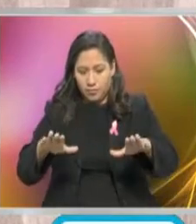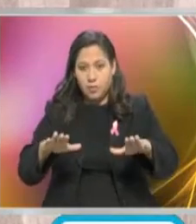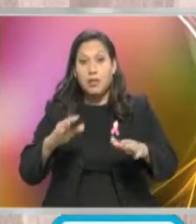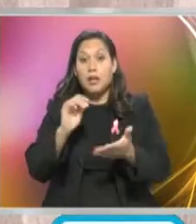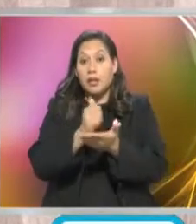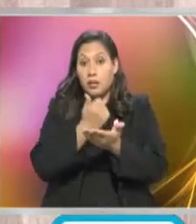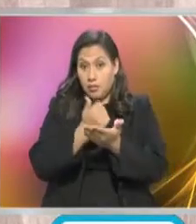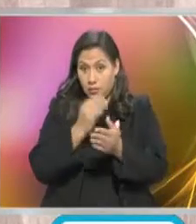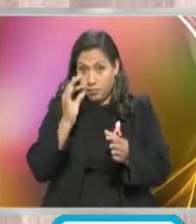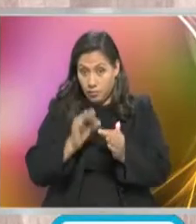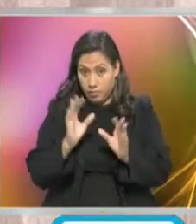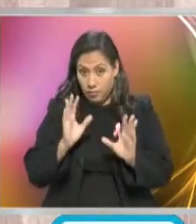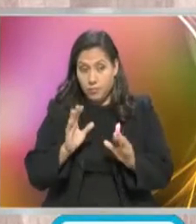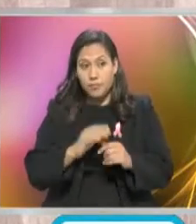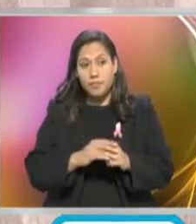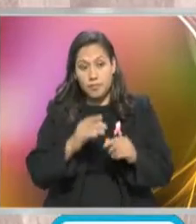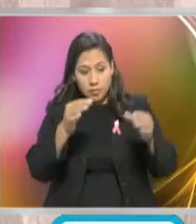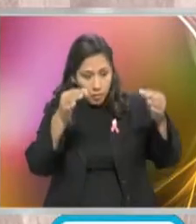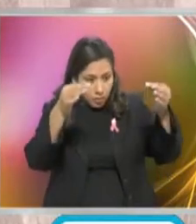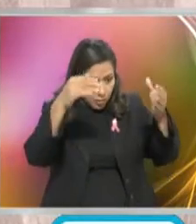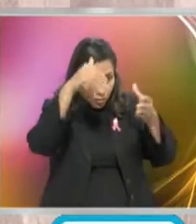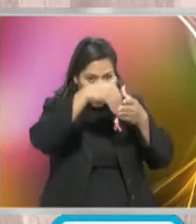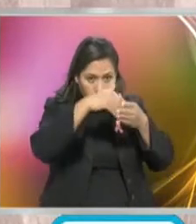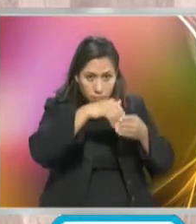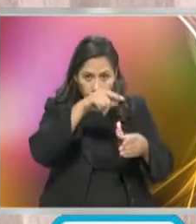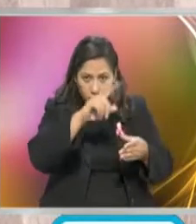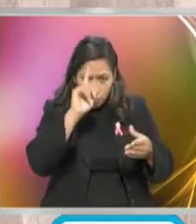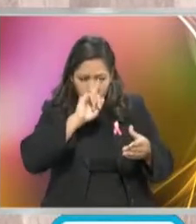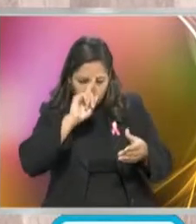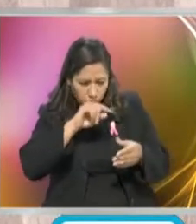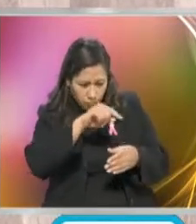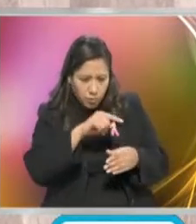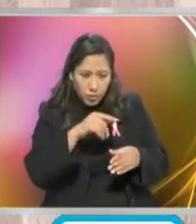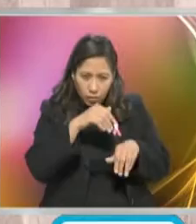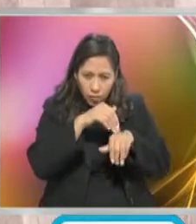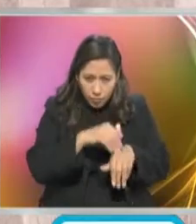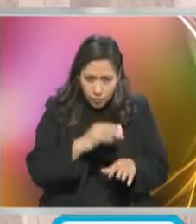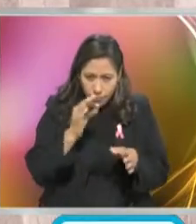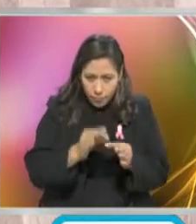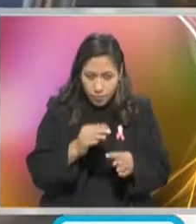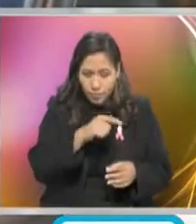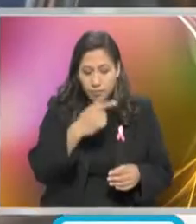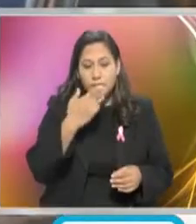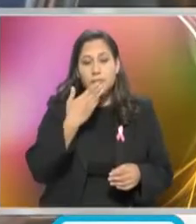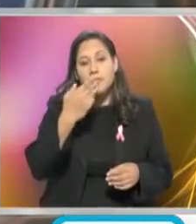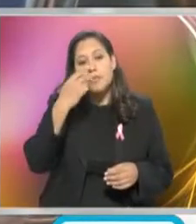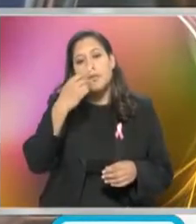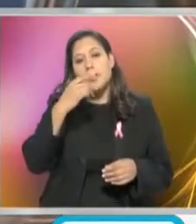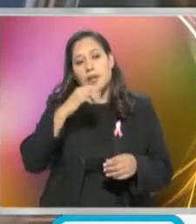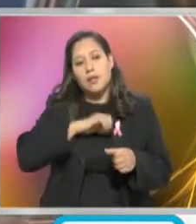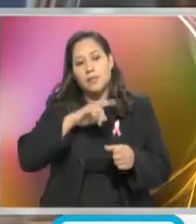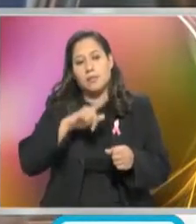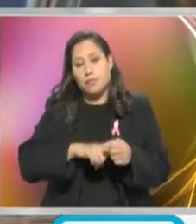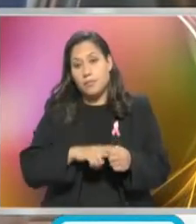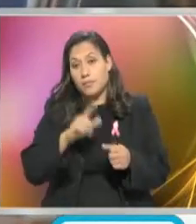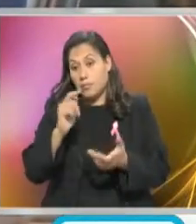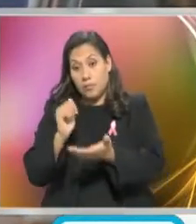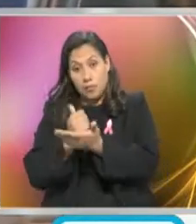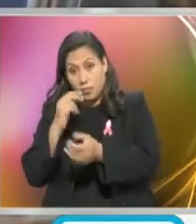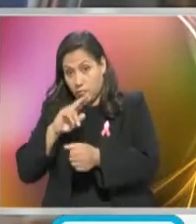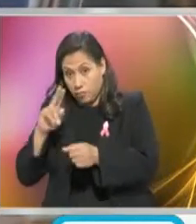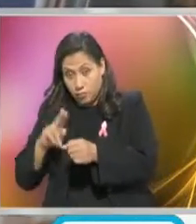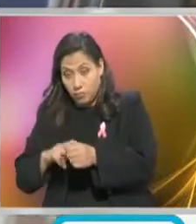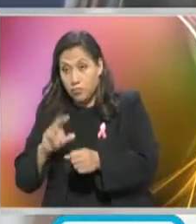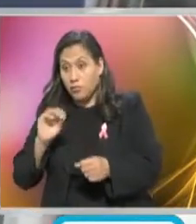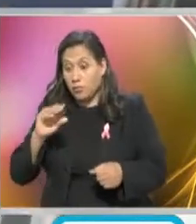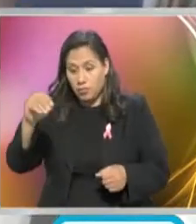arroz ya lo tenemos, sigan las instrucciones del paquetito que ustedes compren de arroz para sushi, es importante Es uno que especial, sí sea. ¿no? Sí, no Ok. pueden usar arroz normal, que lo